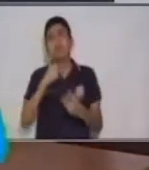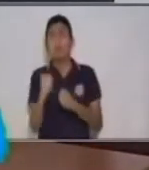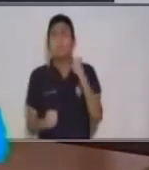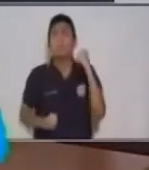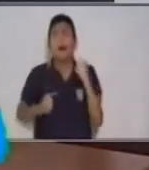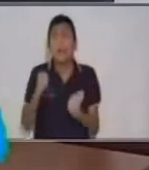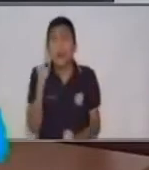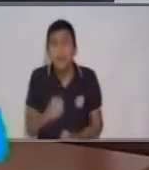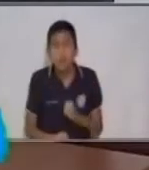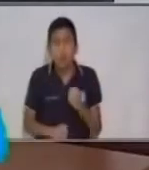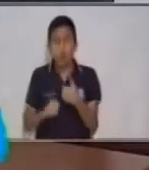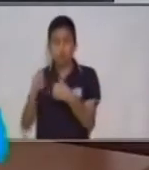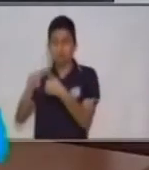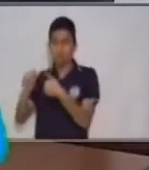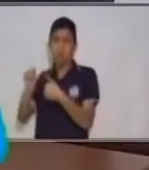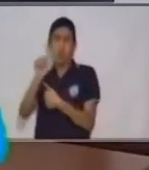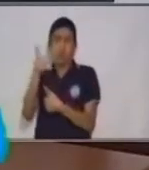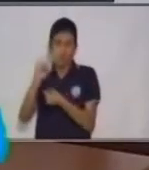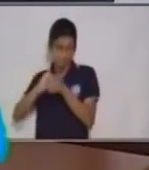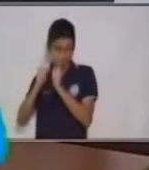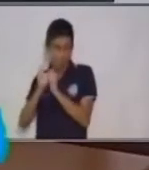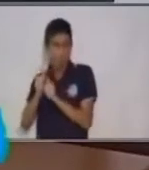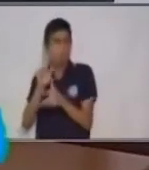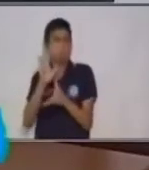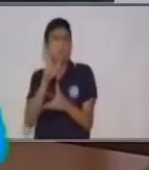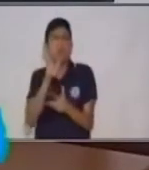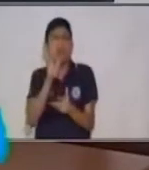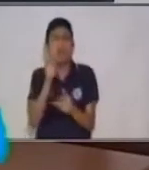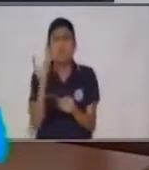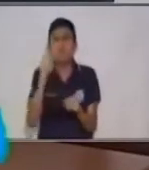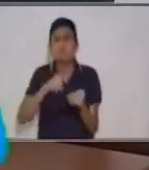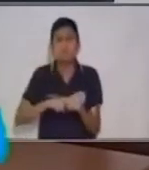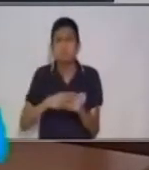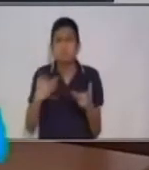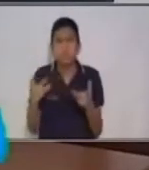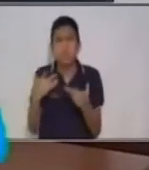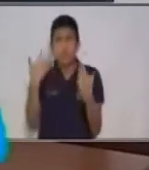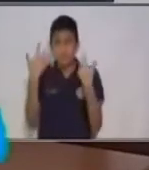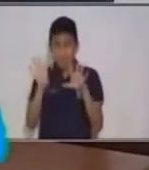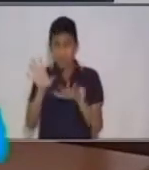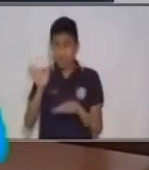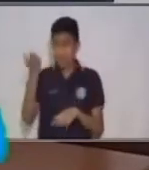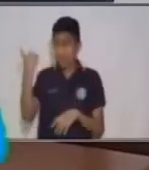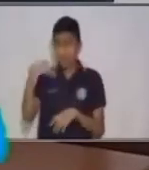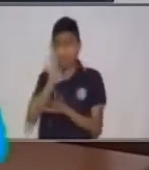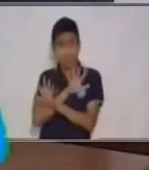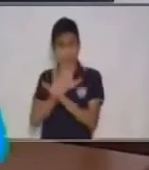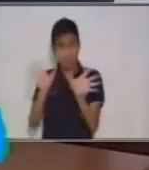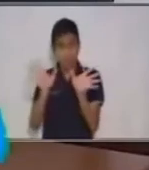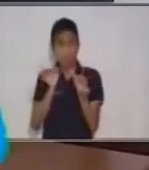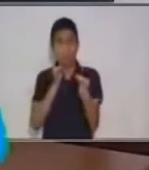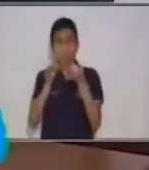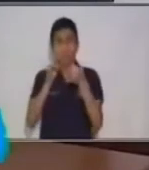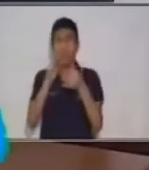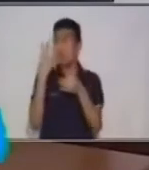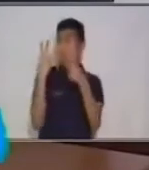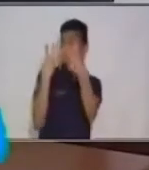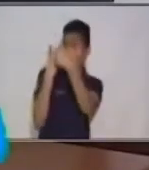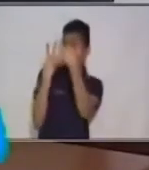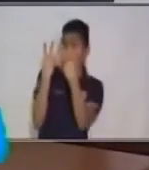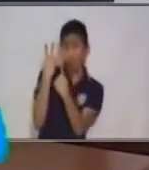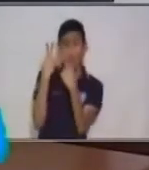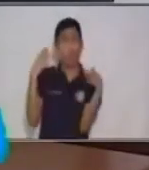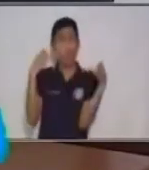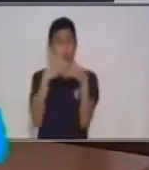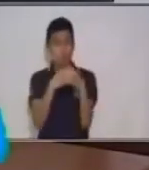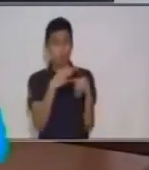maratón y ningún deporte que le gusta y quienes participaron. Entonces, ya habíamos dicho anteriormente que vamos a formar cuatro conjuntos. El